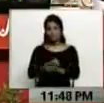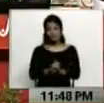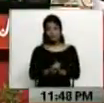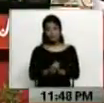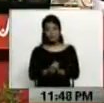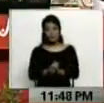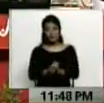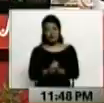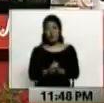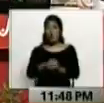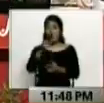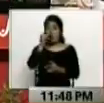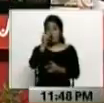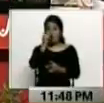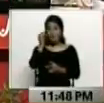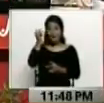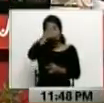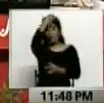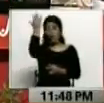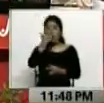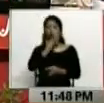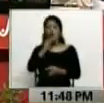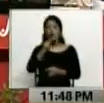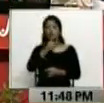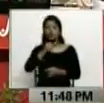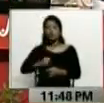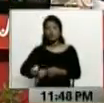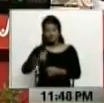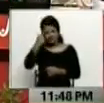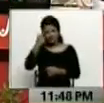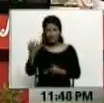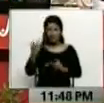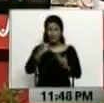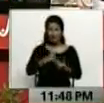el patriota cole chiva nos